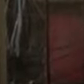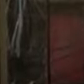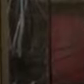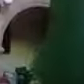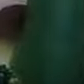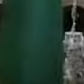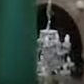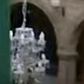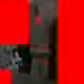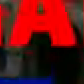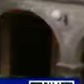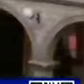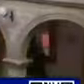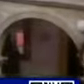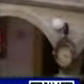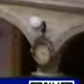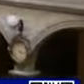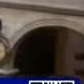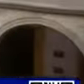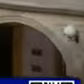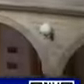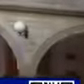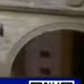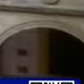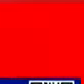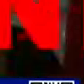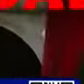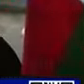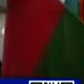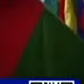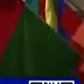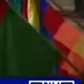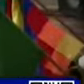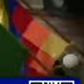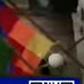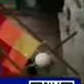Tesoros que albergan nuestra historia y nuestra identidad.